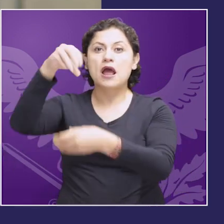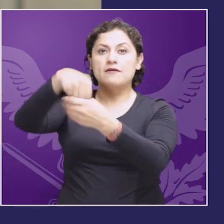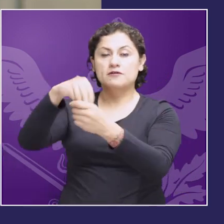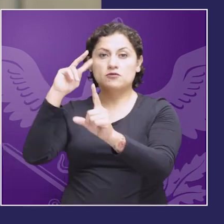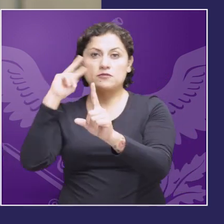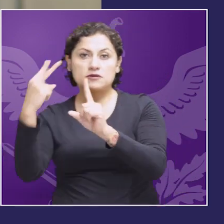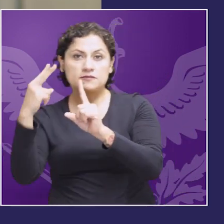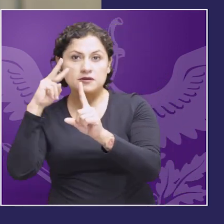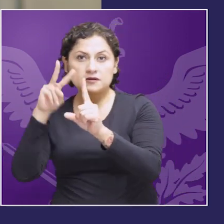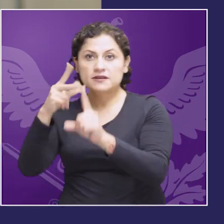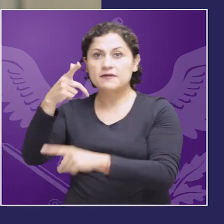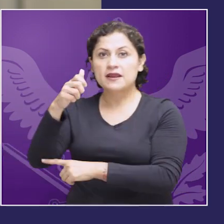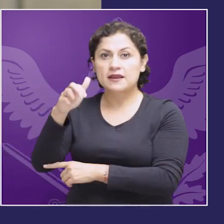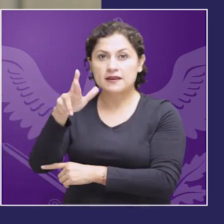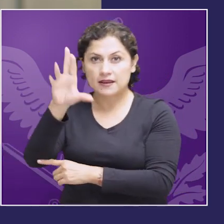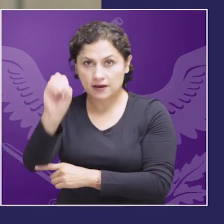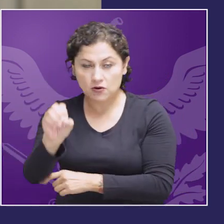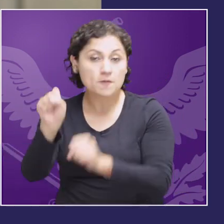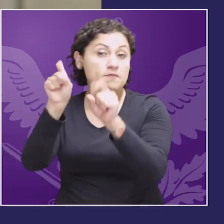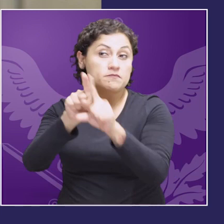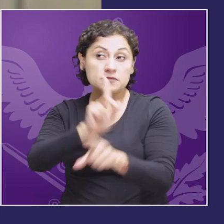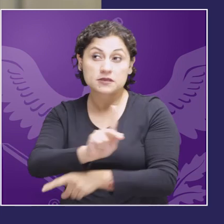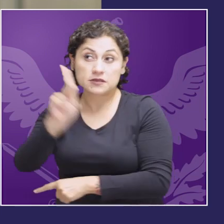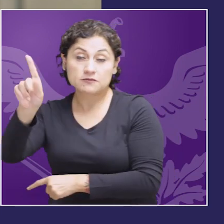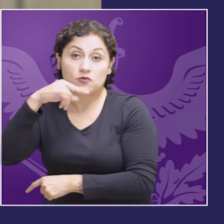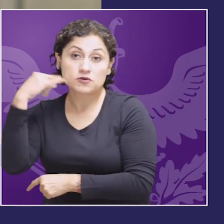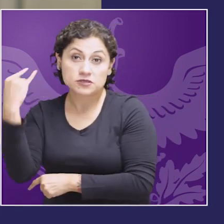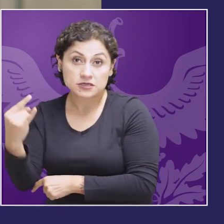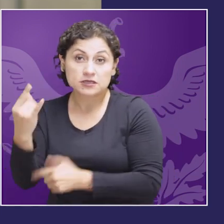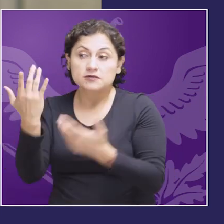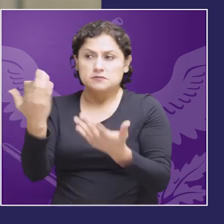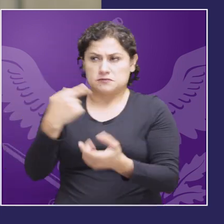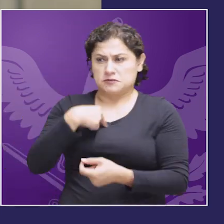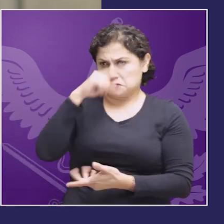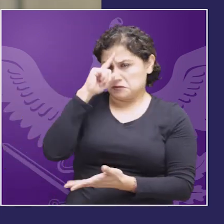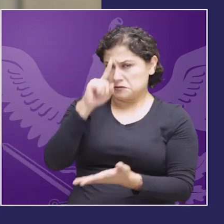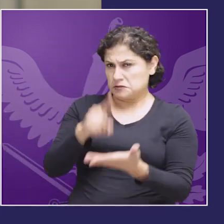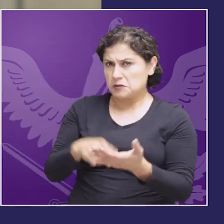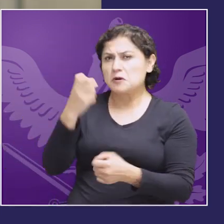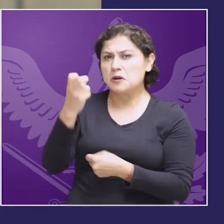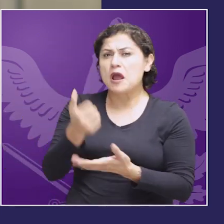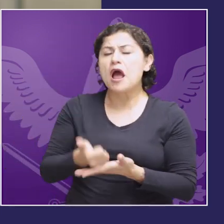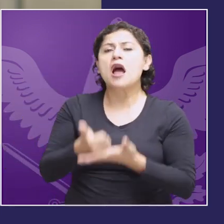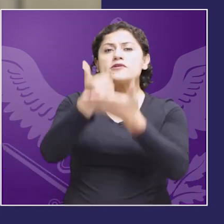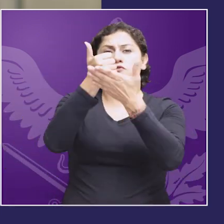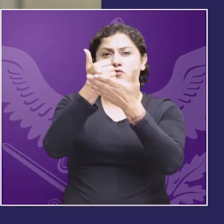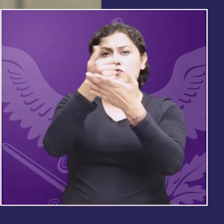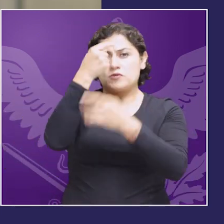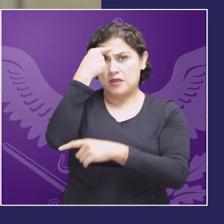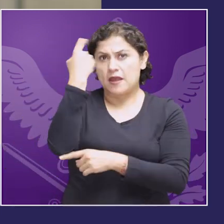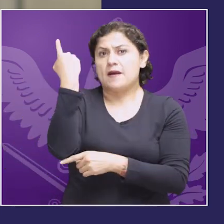eso alimenta un poco la necesidad de que los jueces descubran su propia forma de bajarse en el